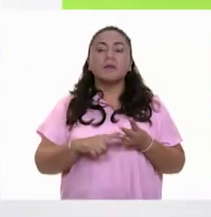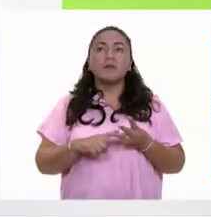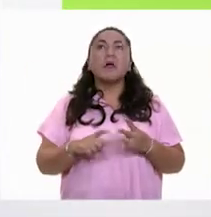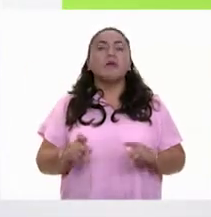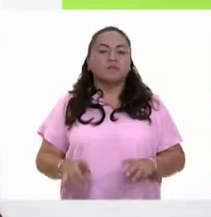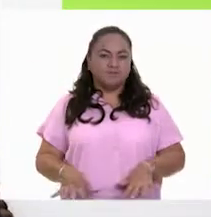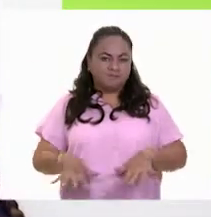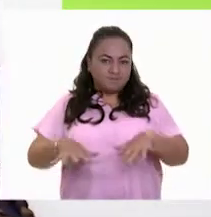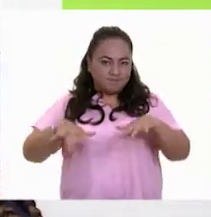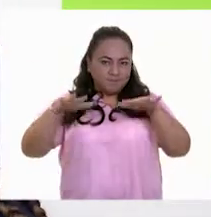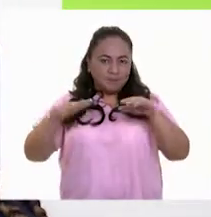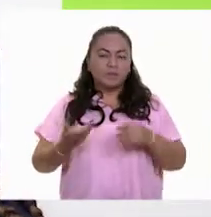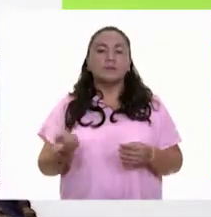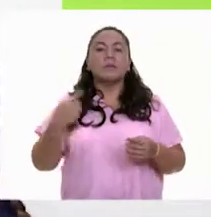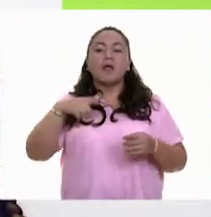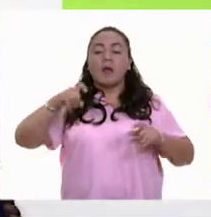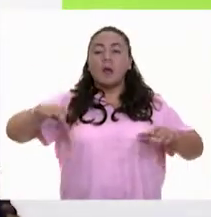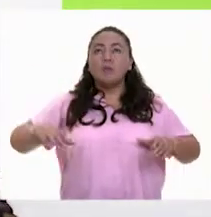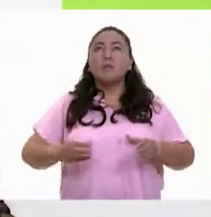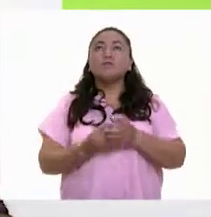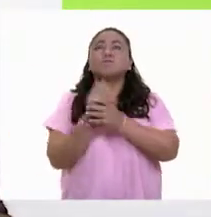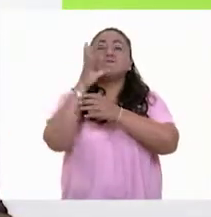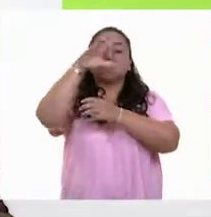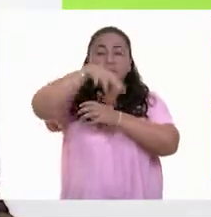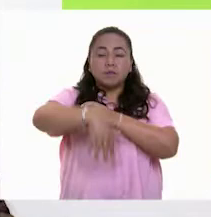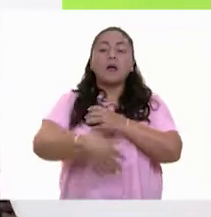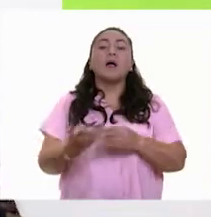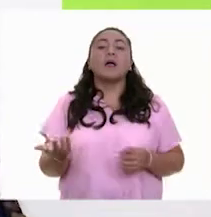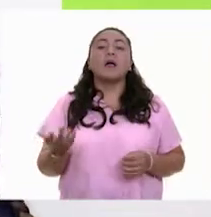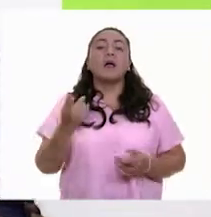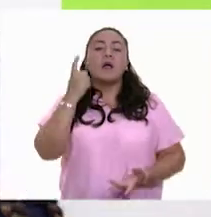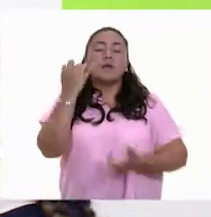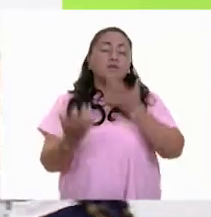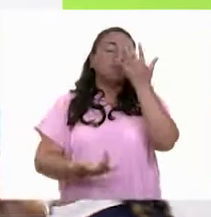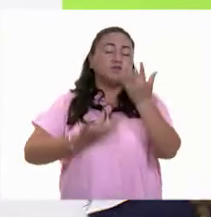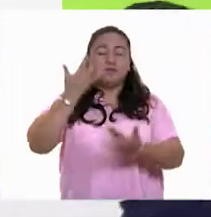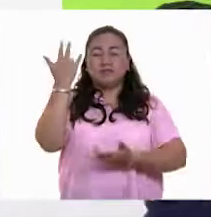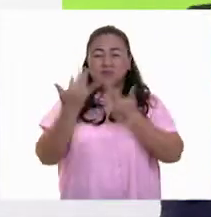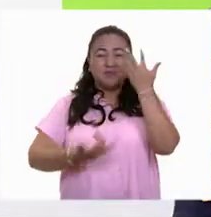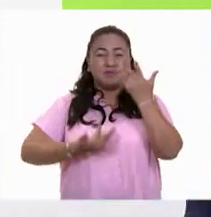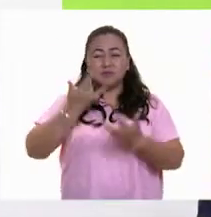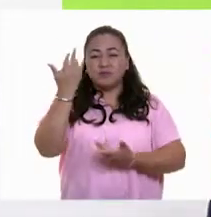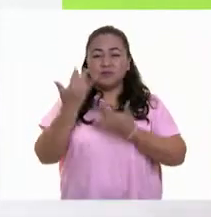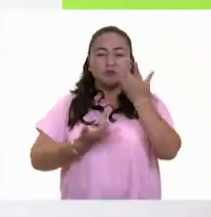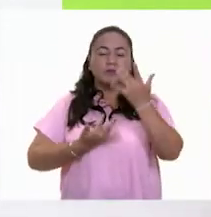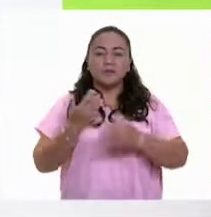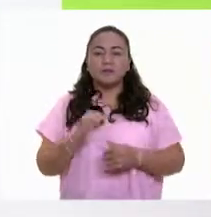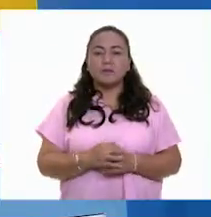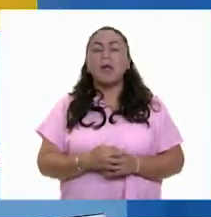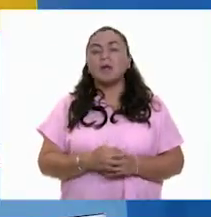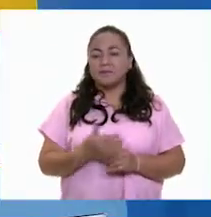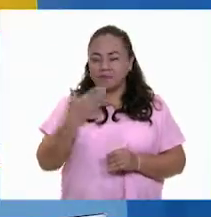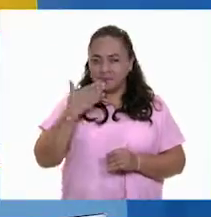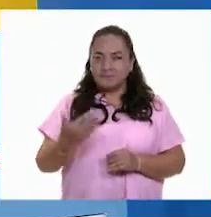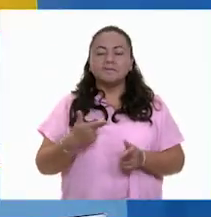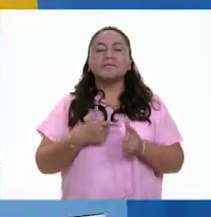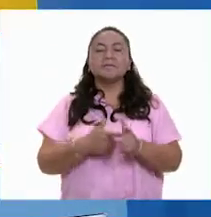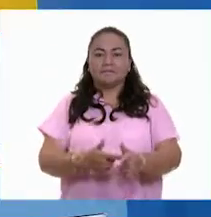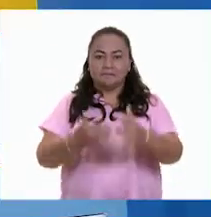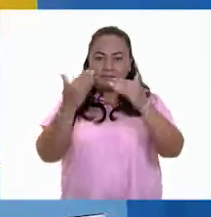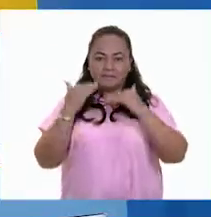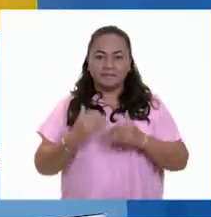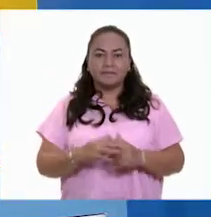inundaciones, volcanes e incendio, maestra. Volcanes e incendio. Sí. Muy bien. Continuemos